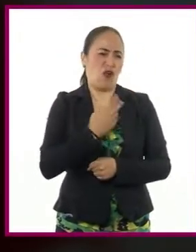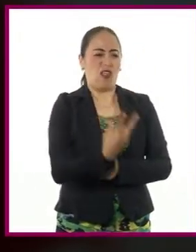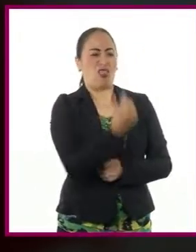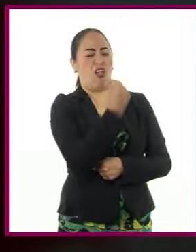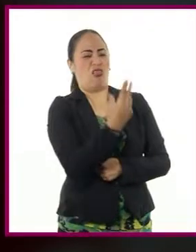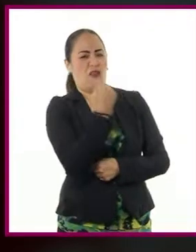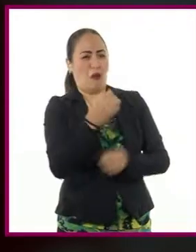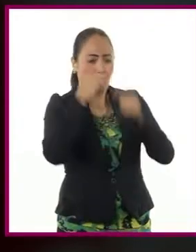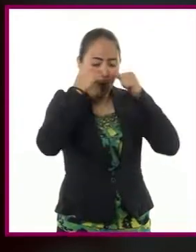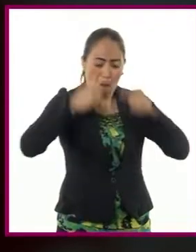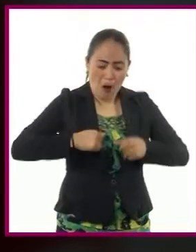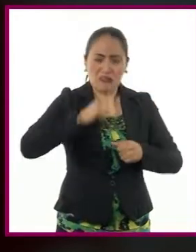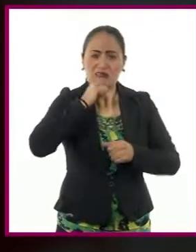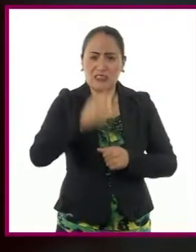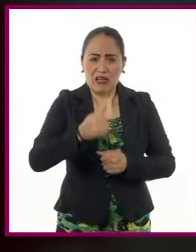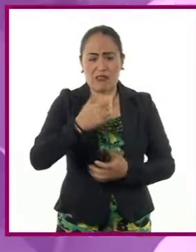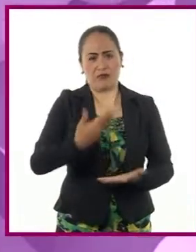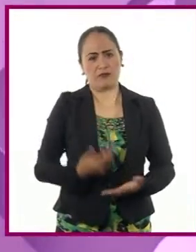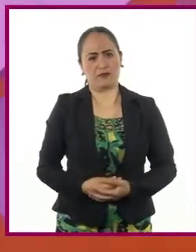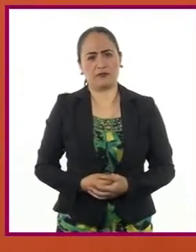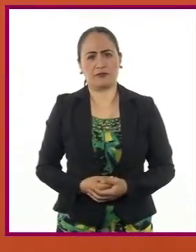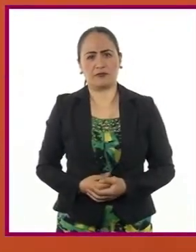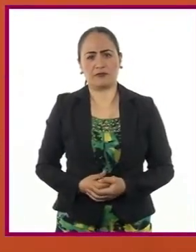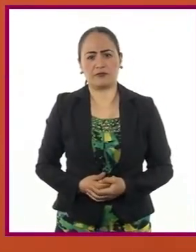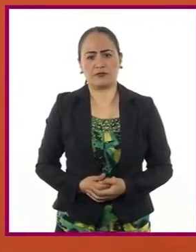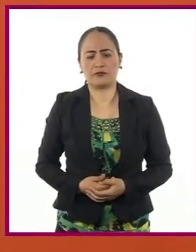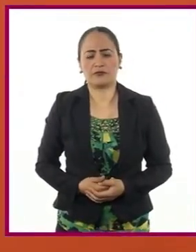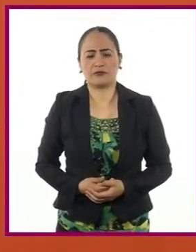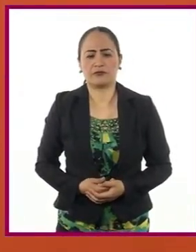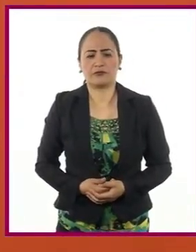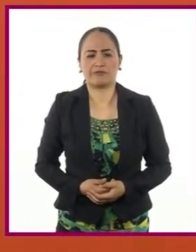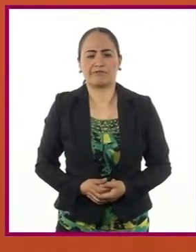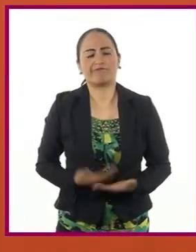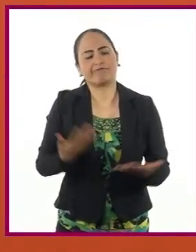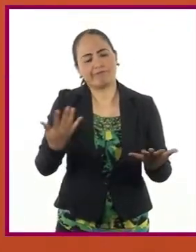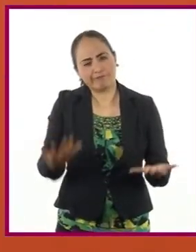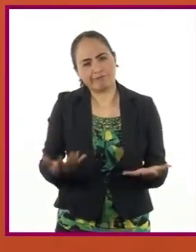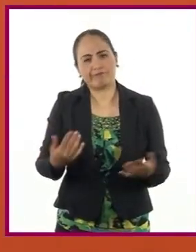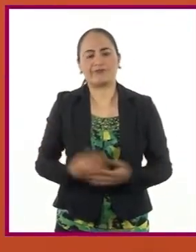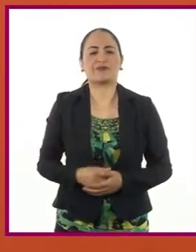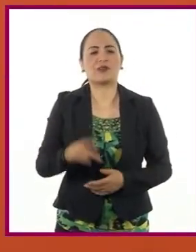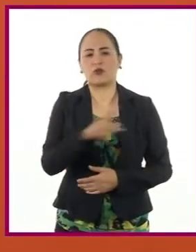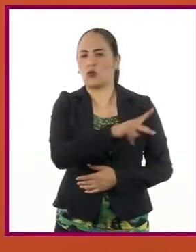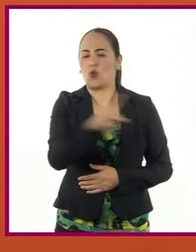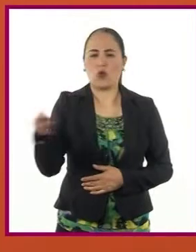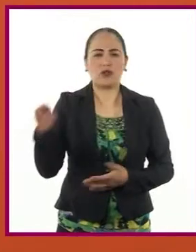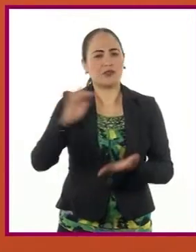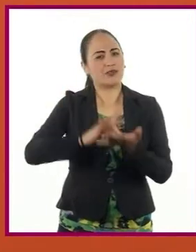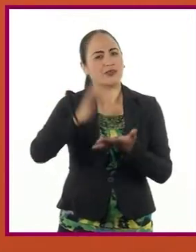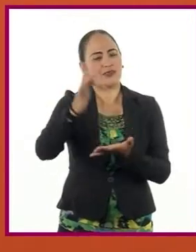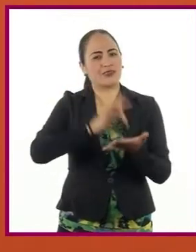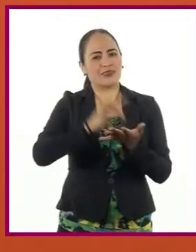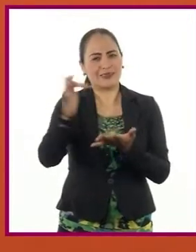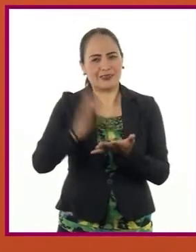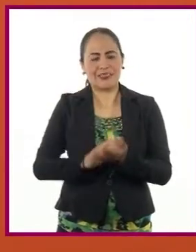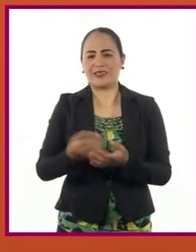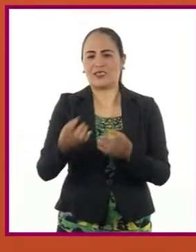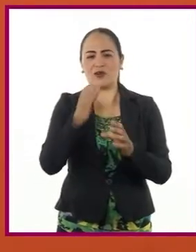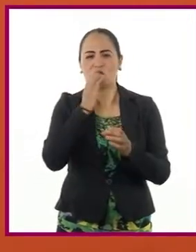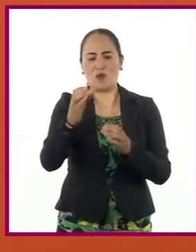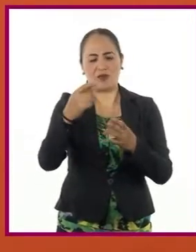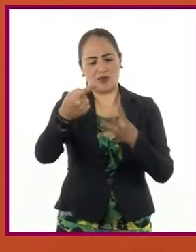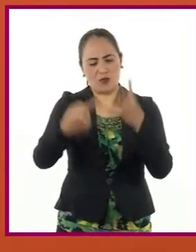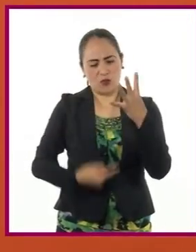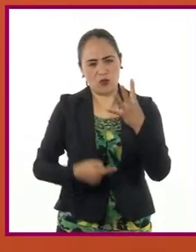me escucha cuando le explico mis razones. Como siempre agradecemos a todas y todos ustedes que nos hacen llegar sus